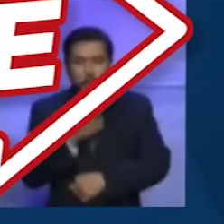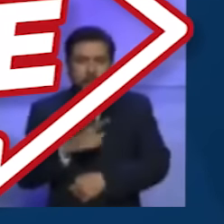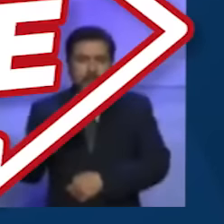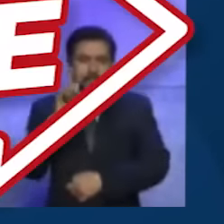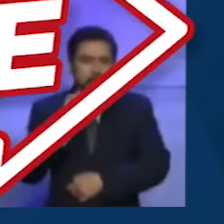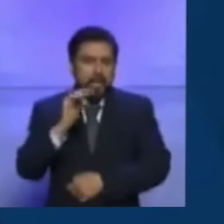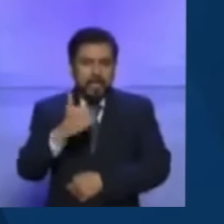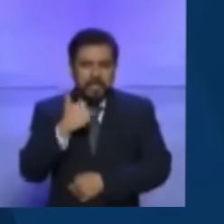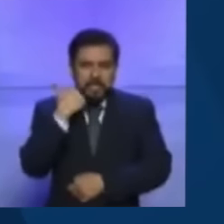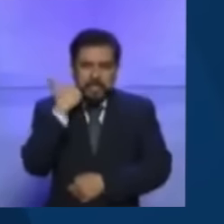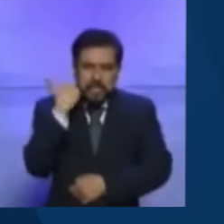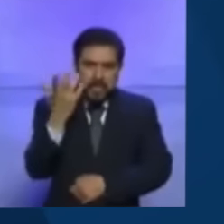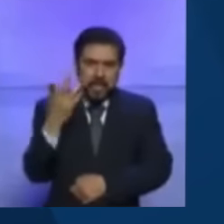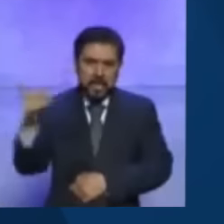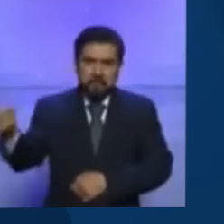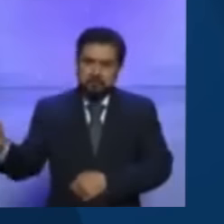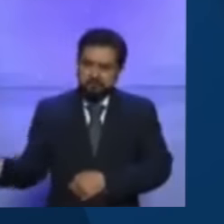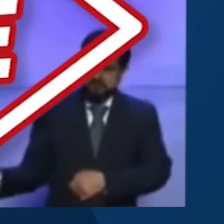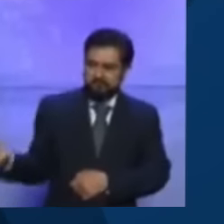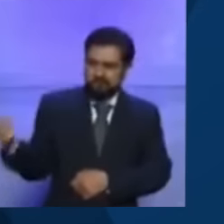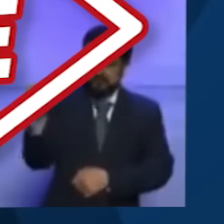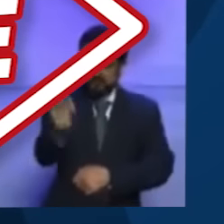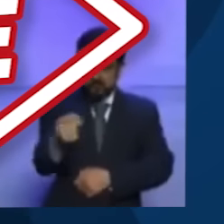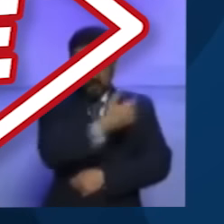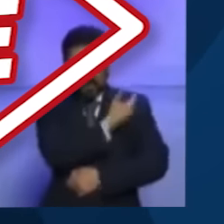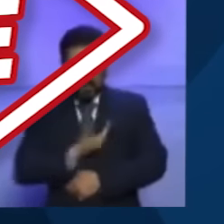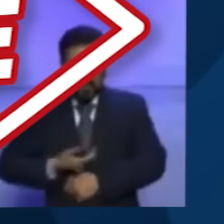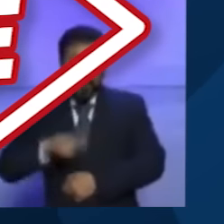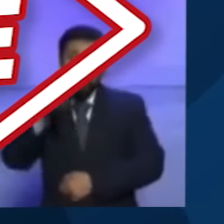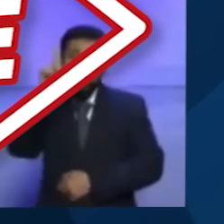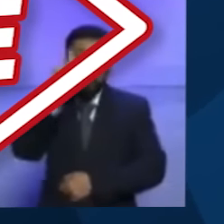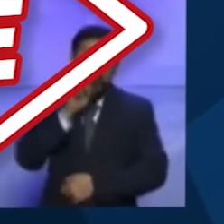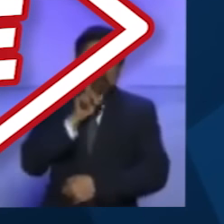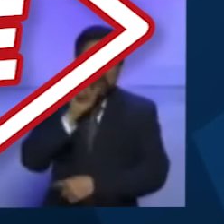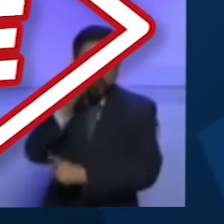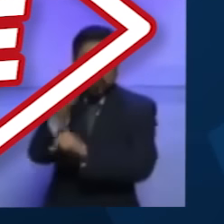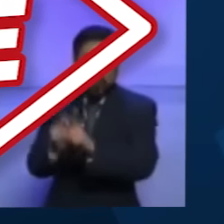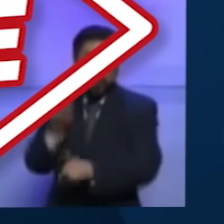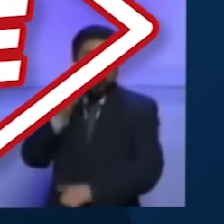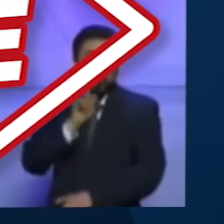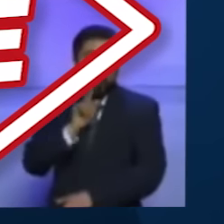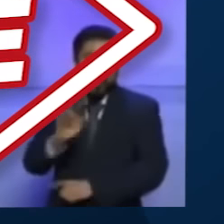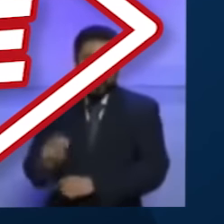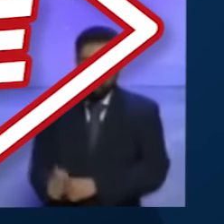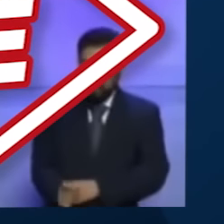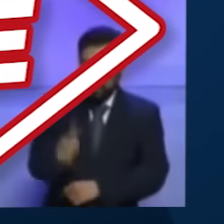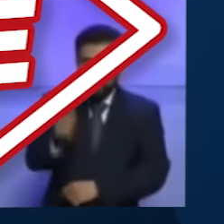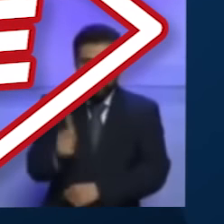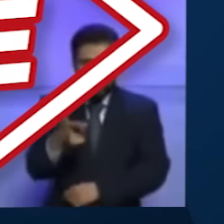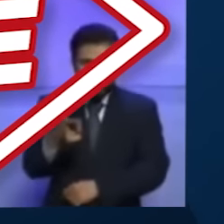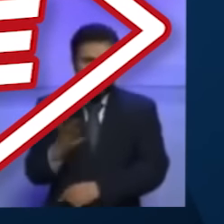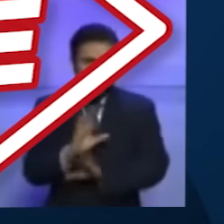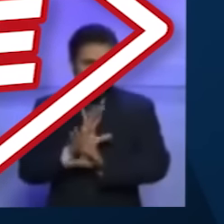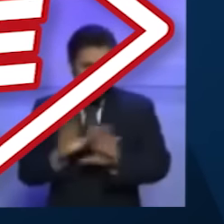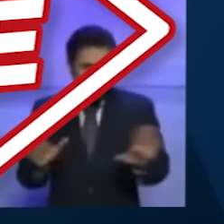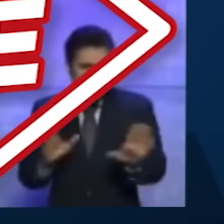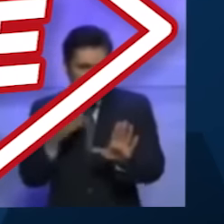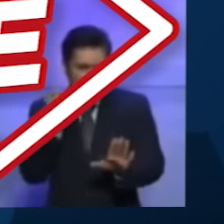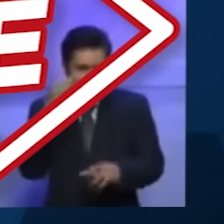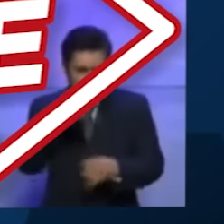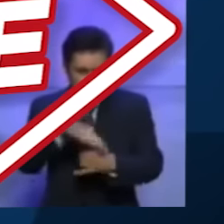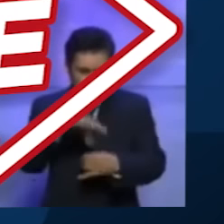igualitaria y en la que los derechos de todas las personas tengan la oportunidad Real de materializarse la